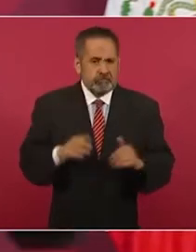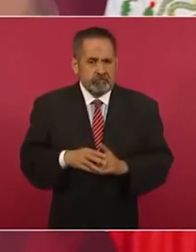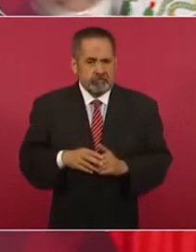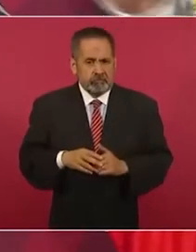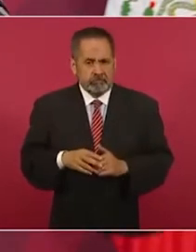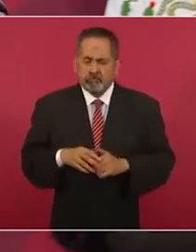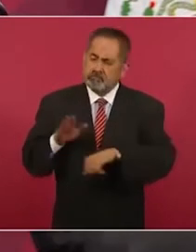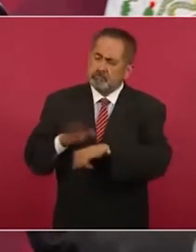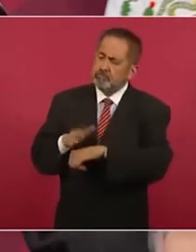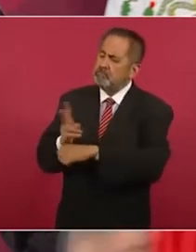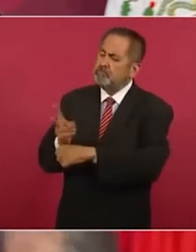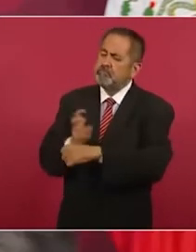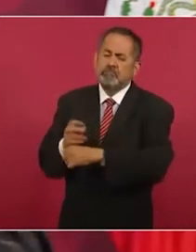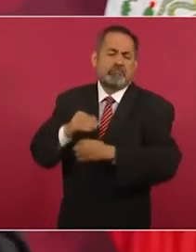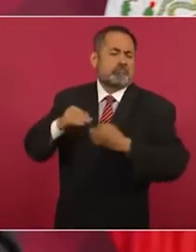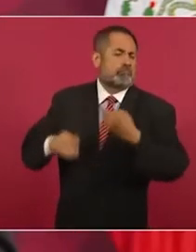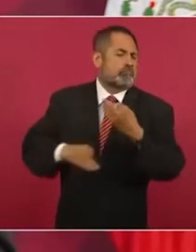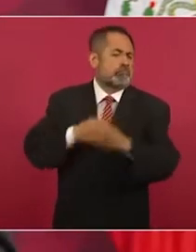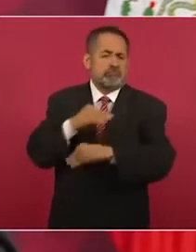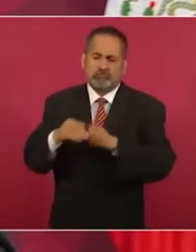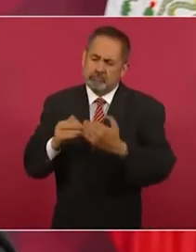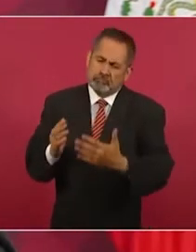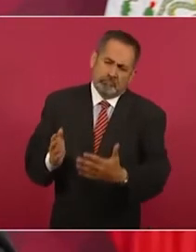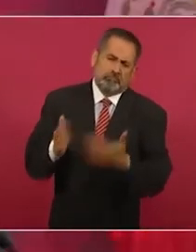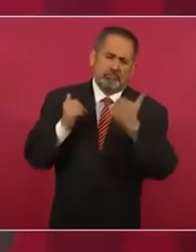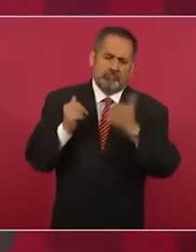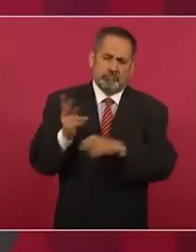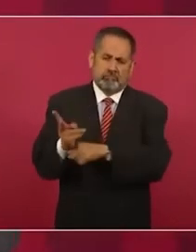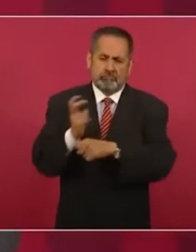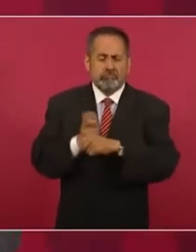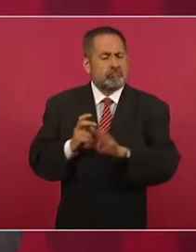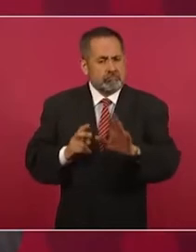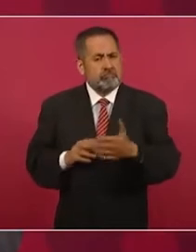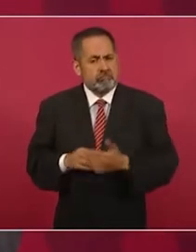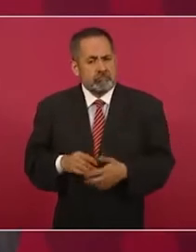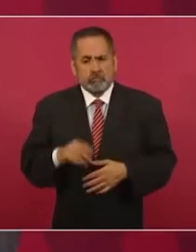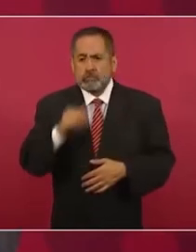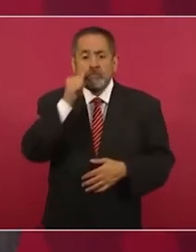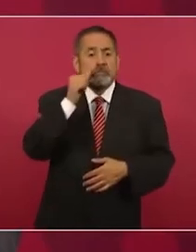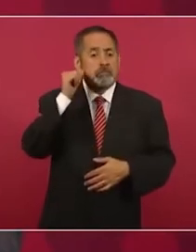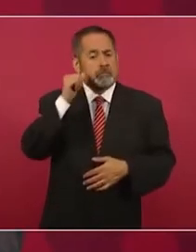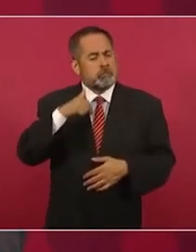haga la invitación a todos. Me dio gusto que ayer